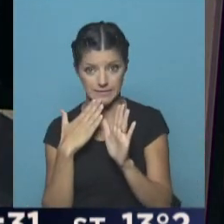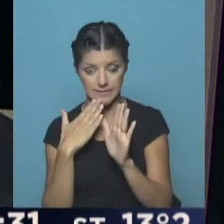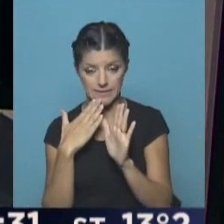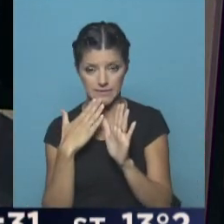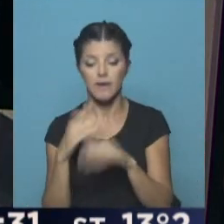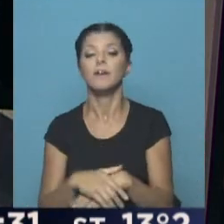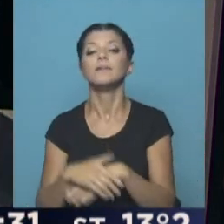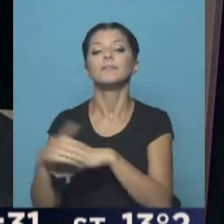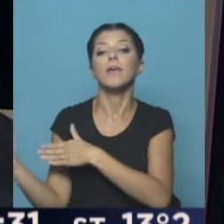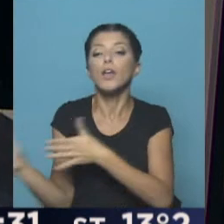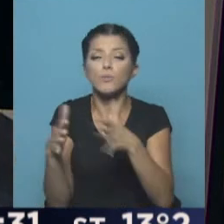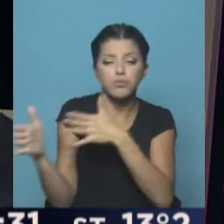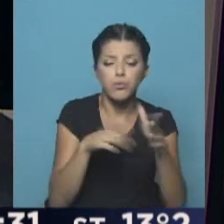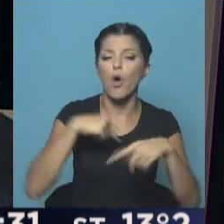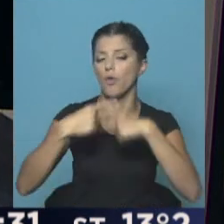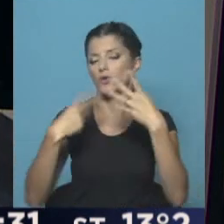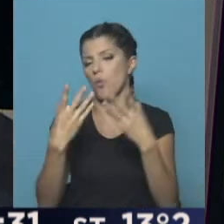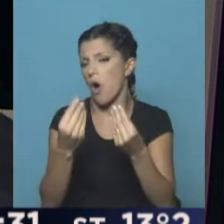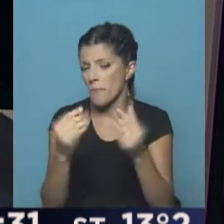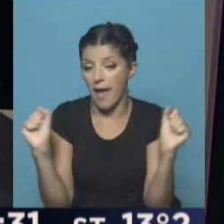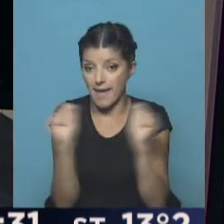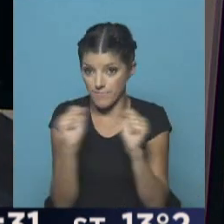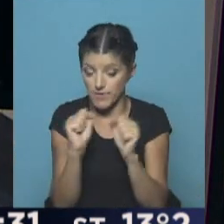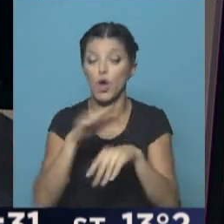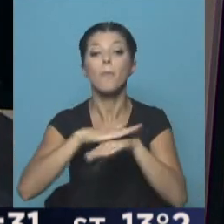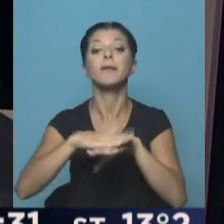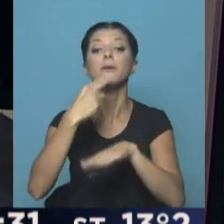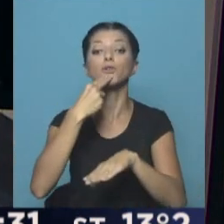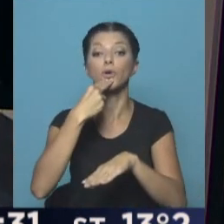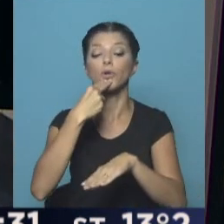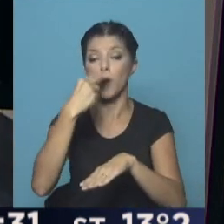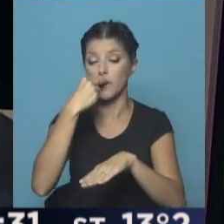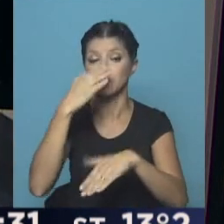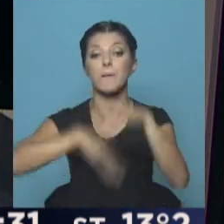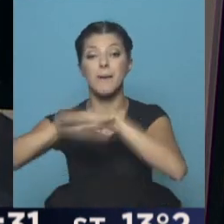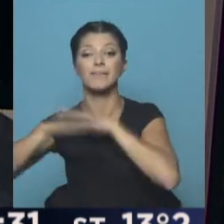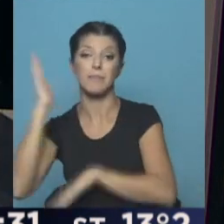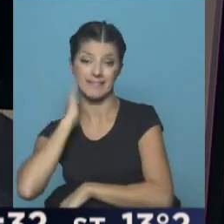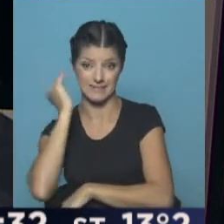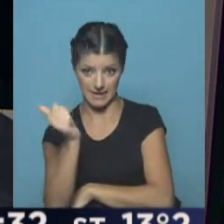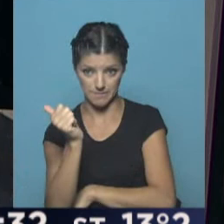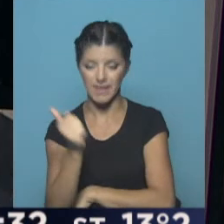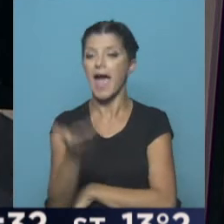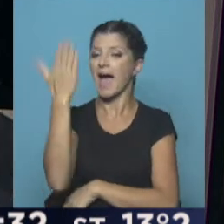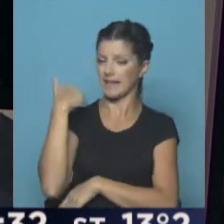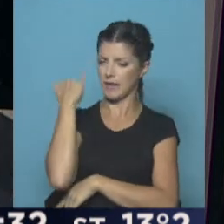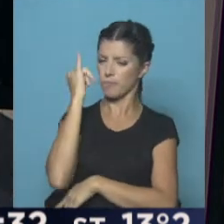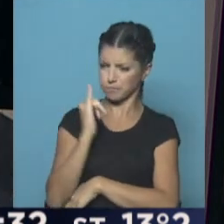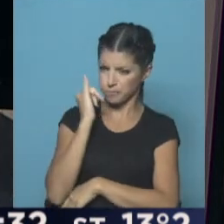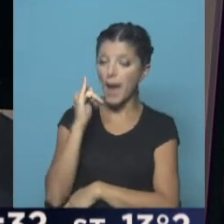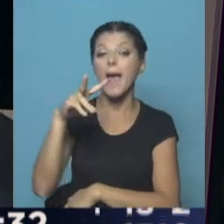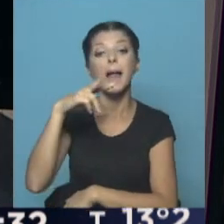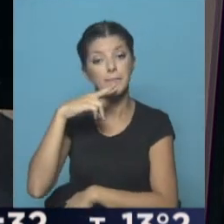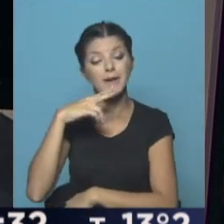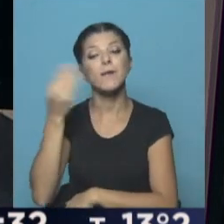del sector este, seguirá la humedad, seguirá el tiempo fresco, con 11 grados de mínima, 16 grados de temperatura máxima. Y como les decía anteriormente, aumenta la probabilidad